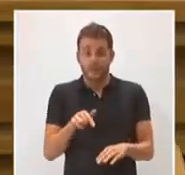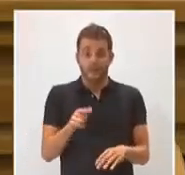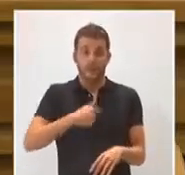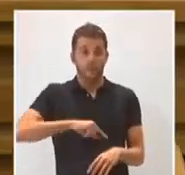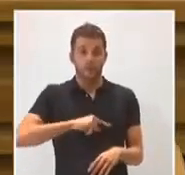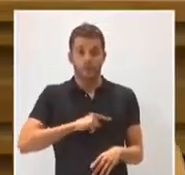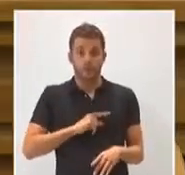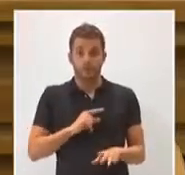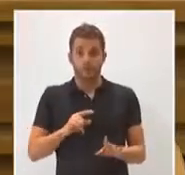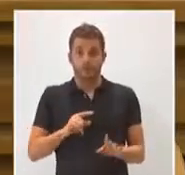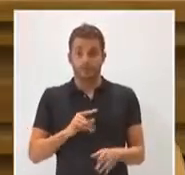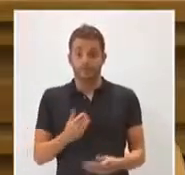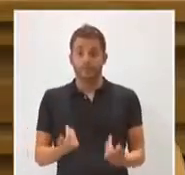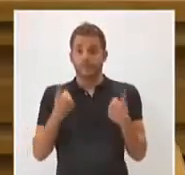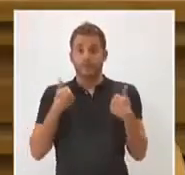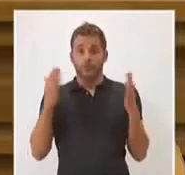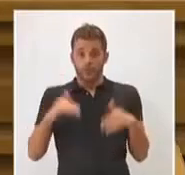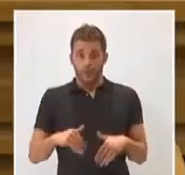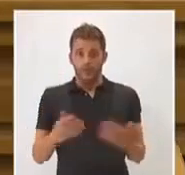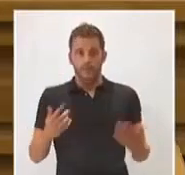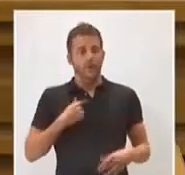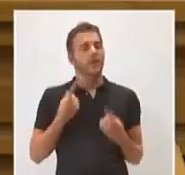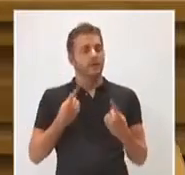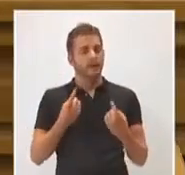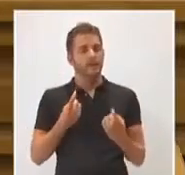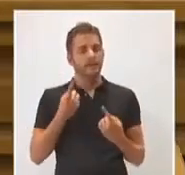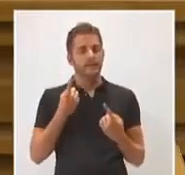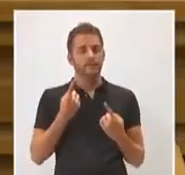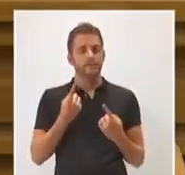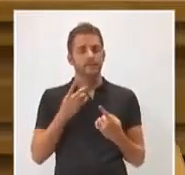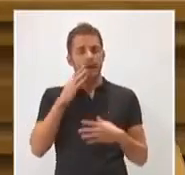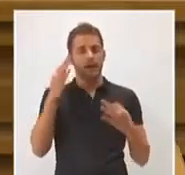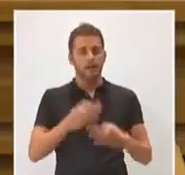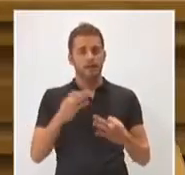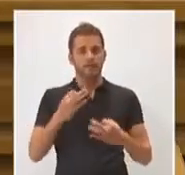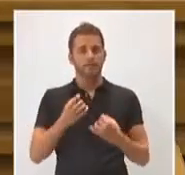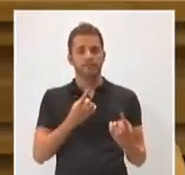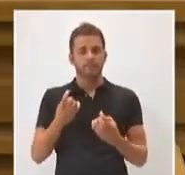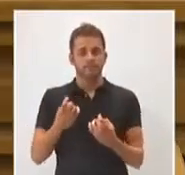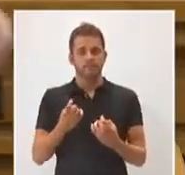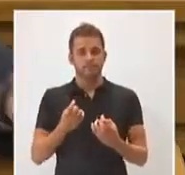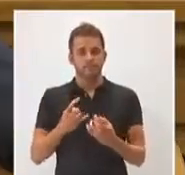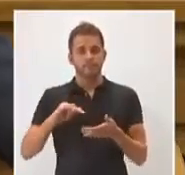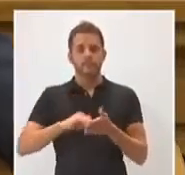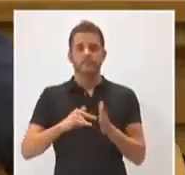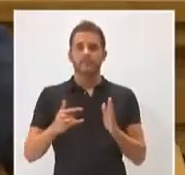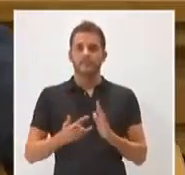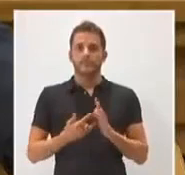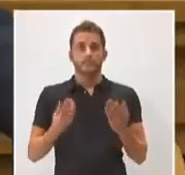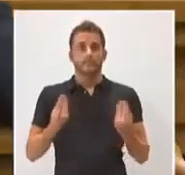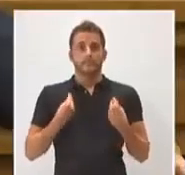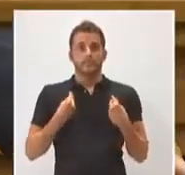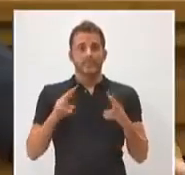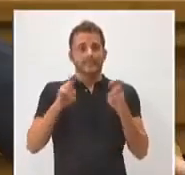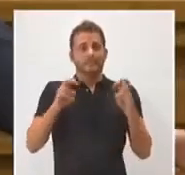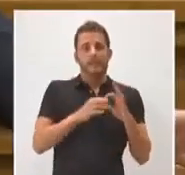realmente se necesita no se necesita se necesita hacer un planteamiento vital que no tiene que ver ni siquiera con las ayudas no